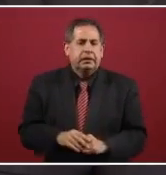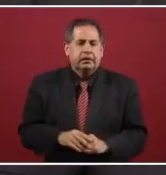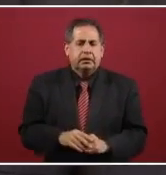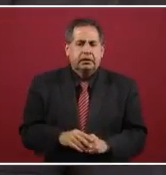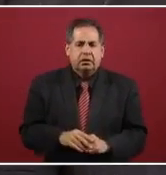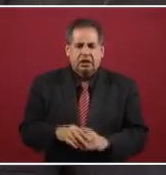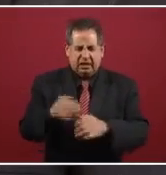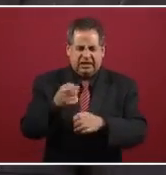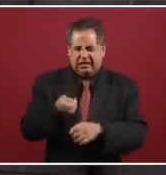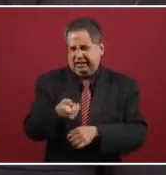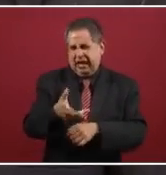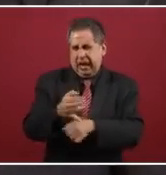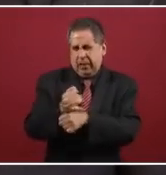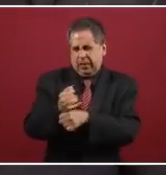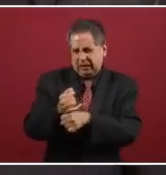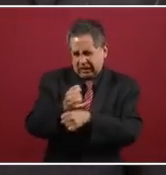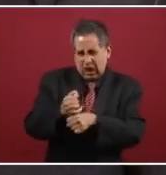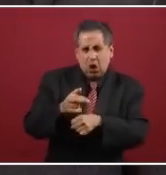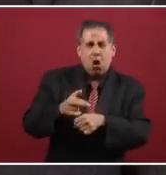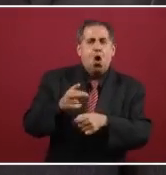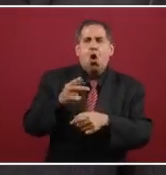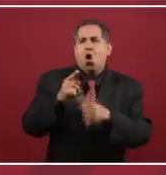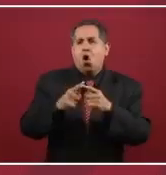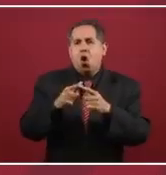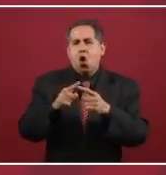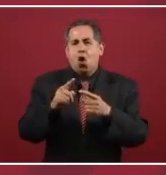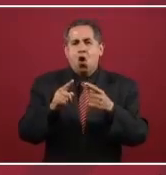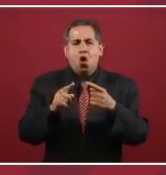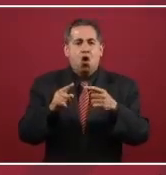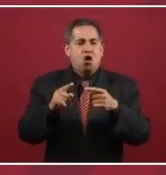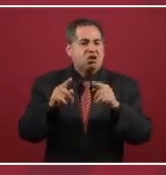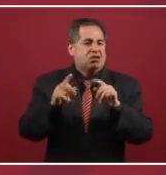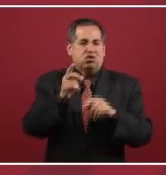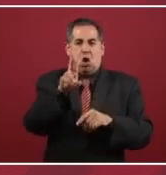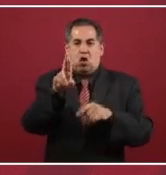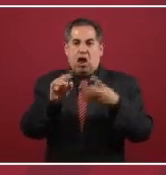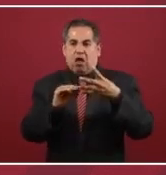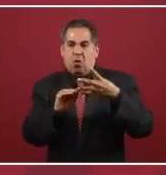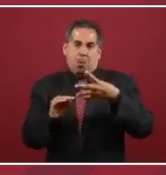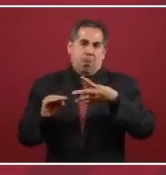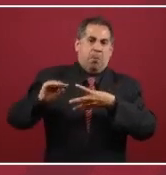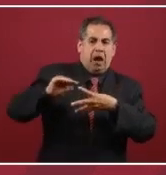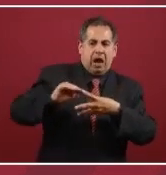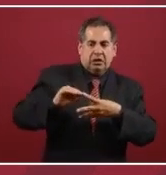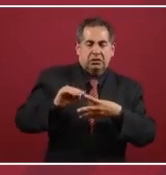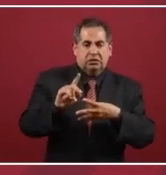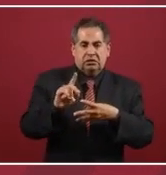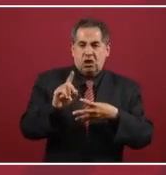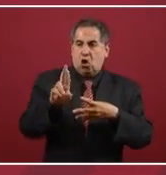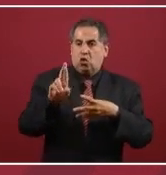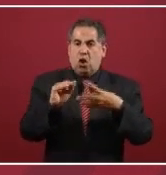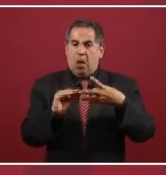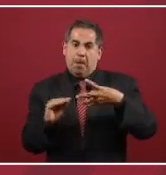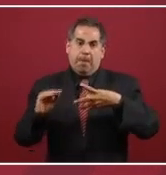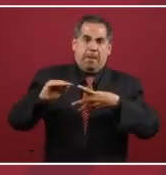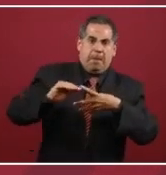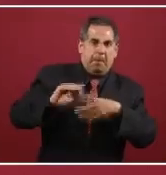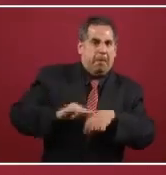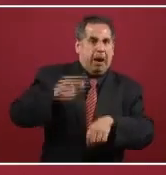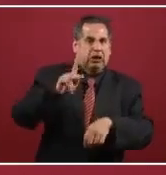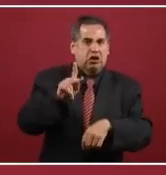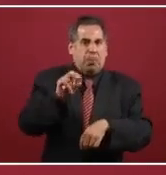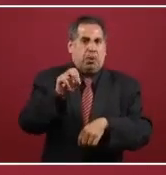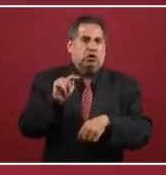de investigador, porque está haciendo un posgrado, un doctorado, un postdoctorado,